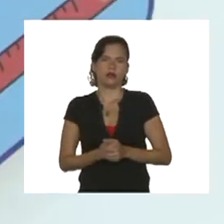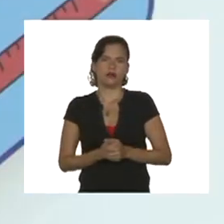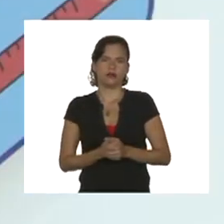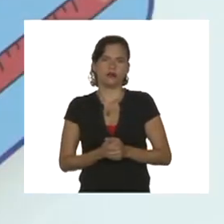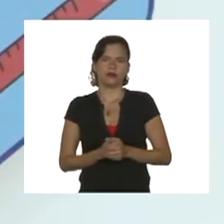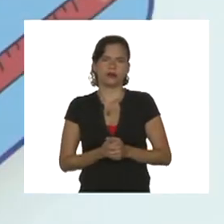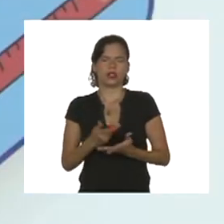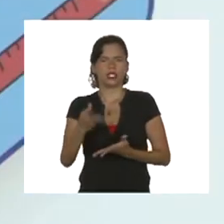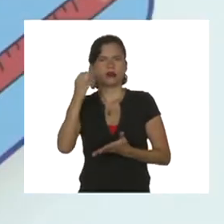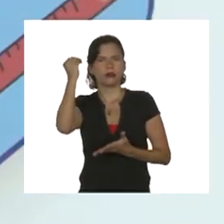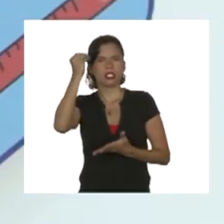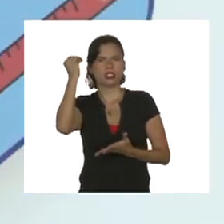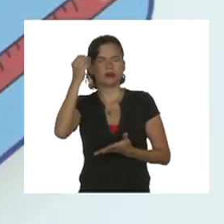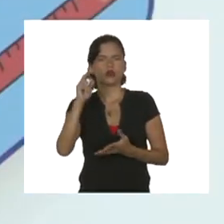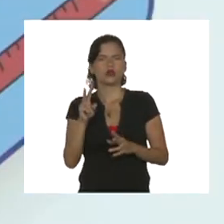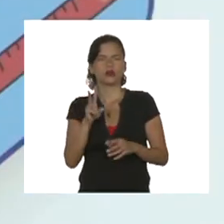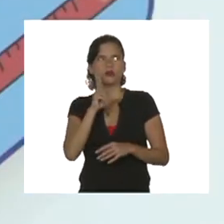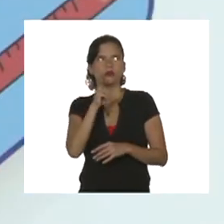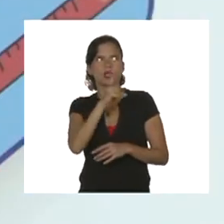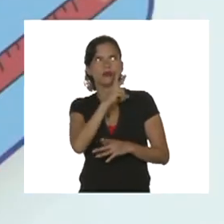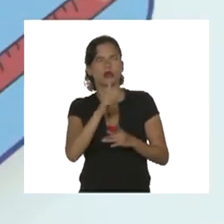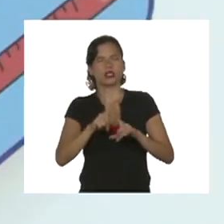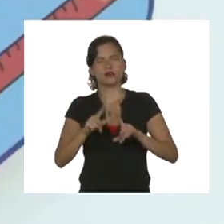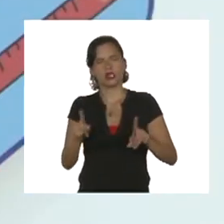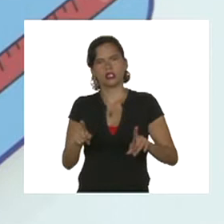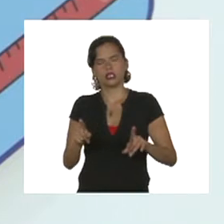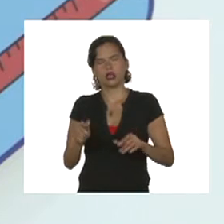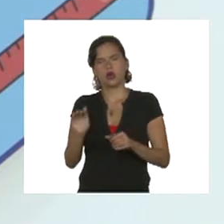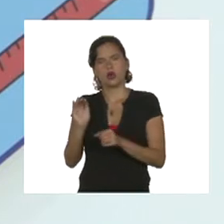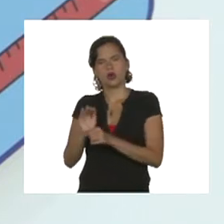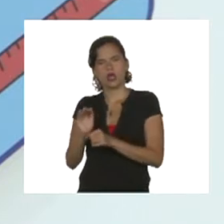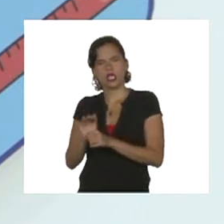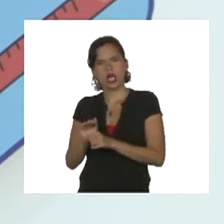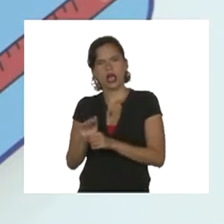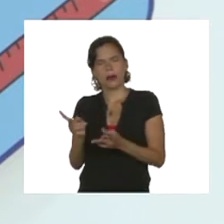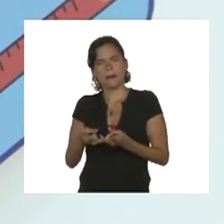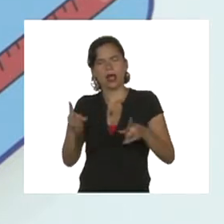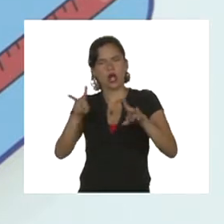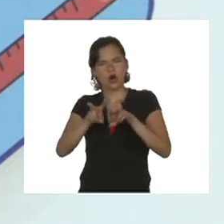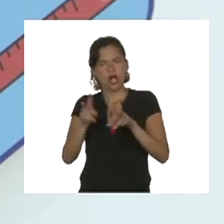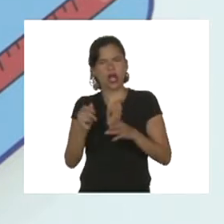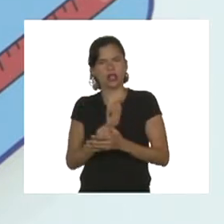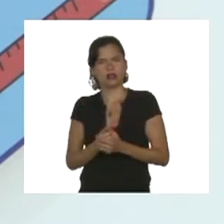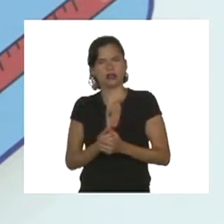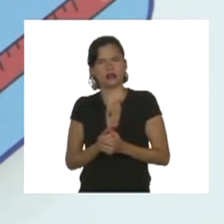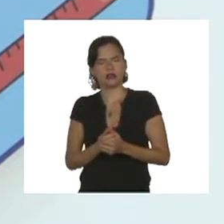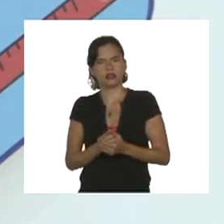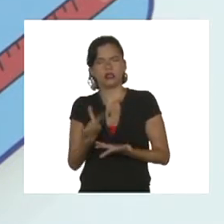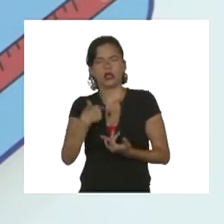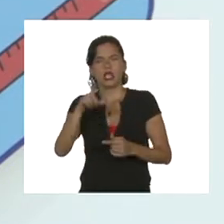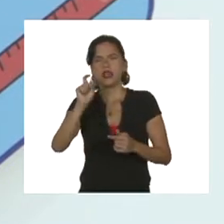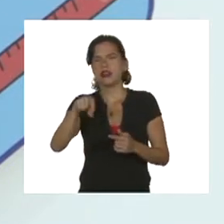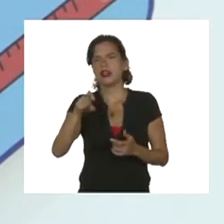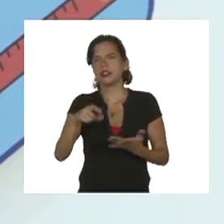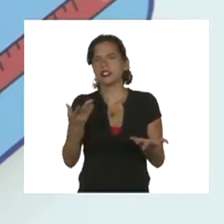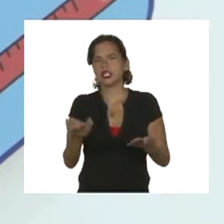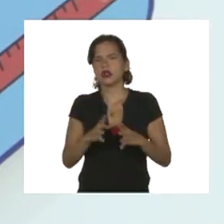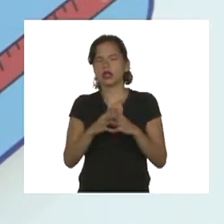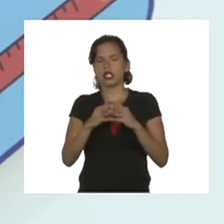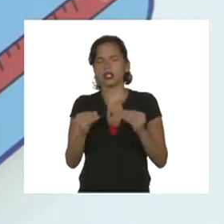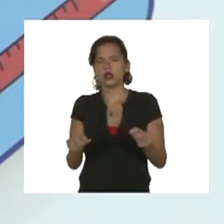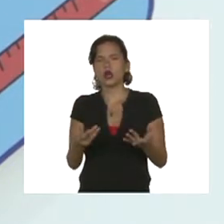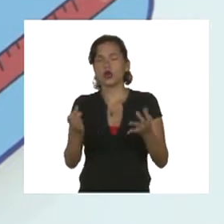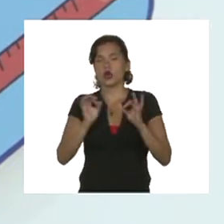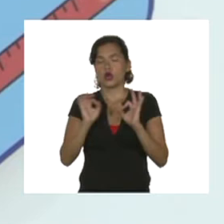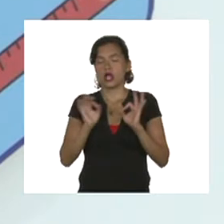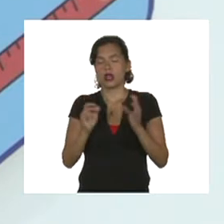si analizamos son verbos diferentes, cuidar, proteger, valorar, conservar, entonces es necesario que todos, no nada